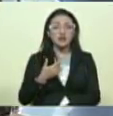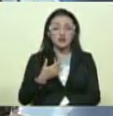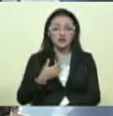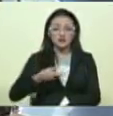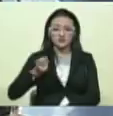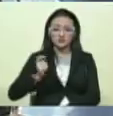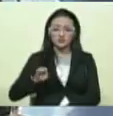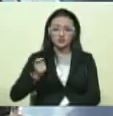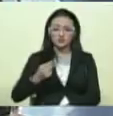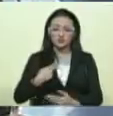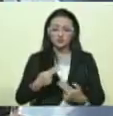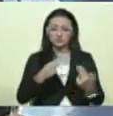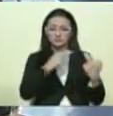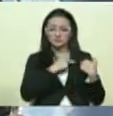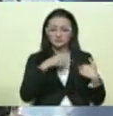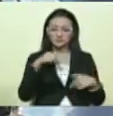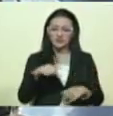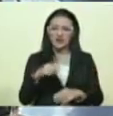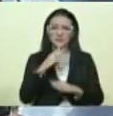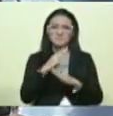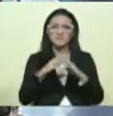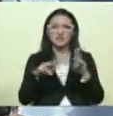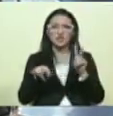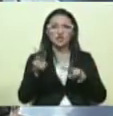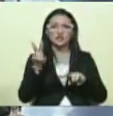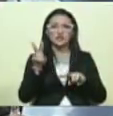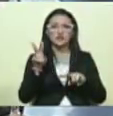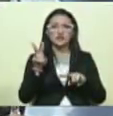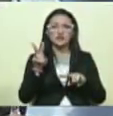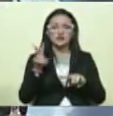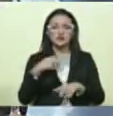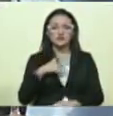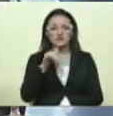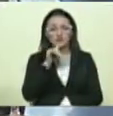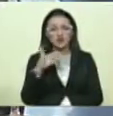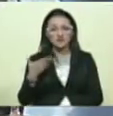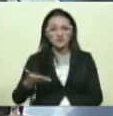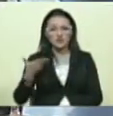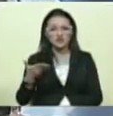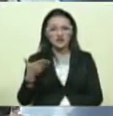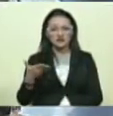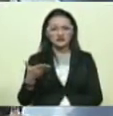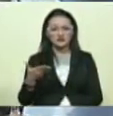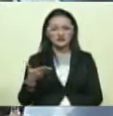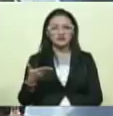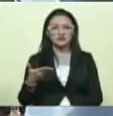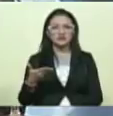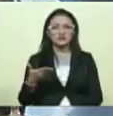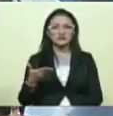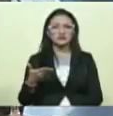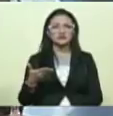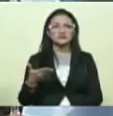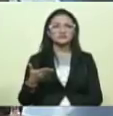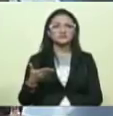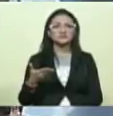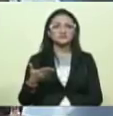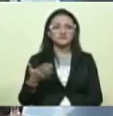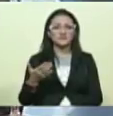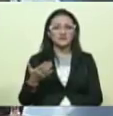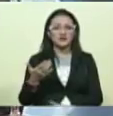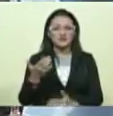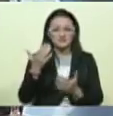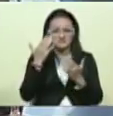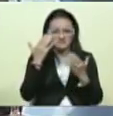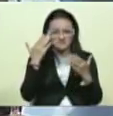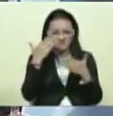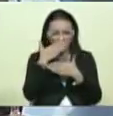mediodía, informar al país sobre avances de un duro golpe que le hemos dado a las mafias